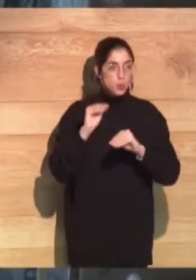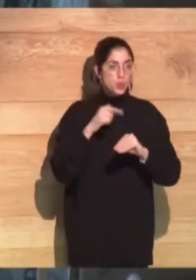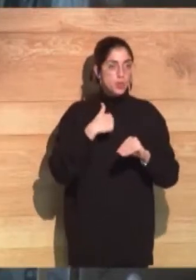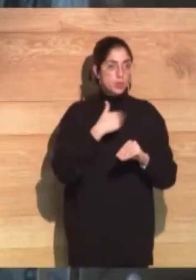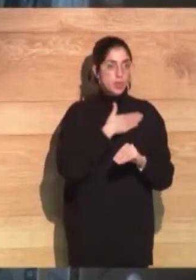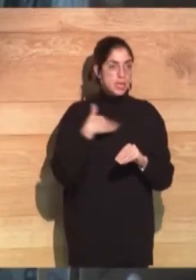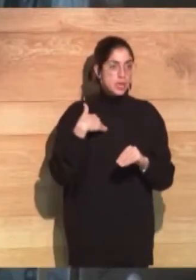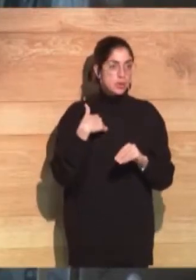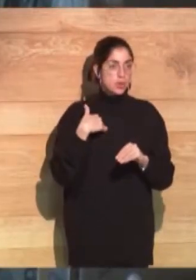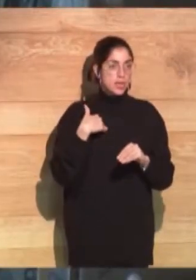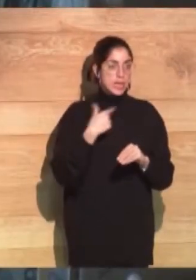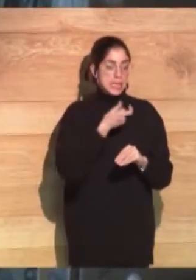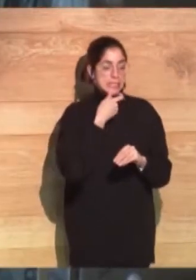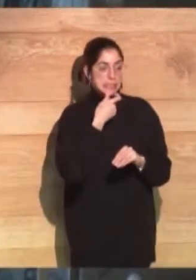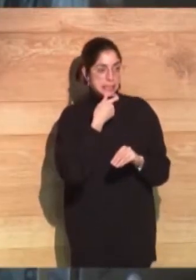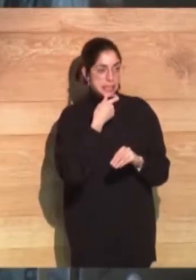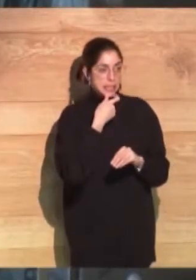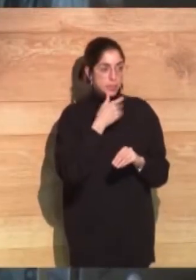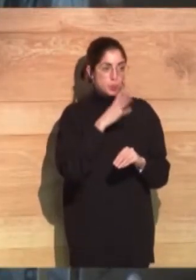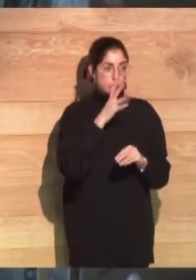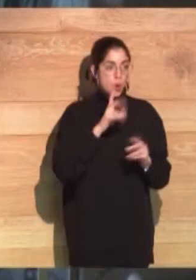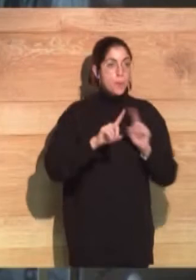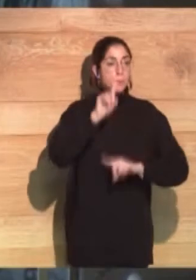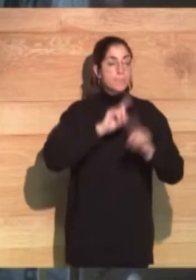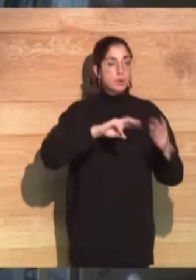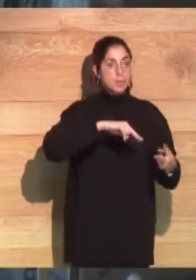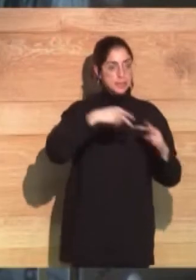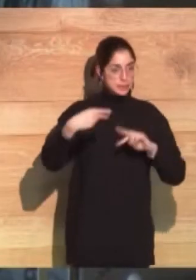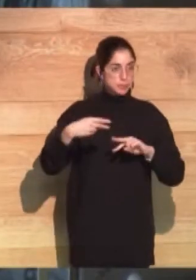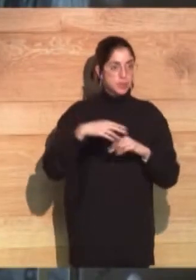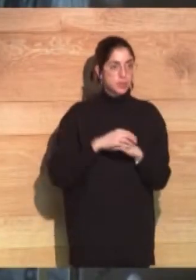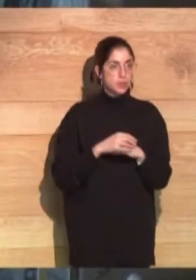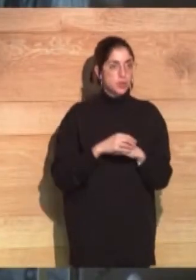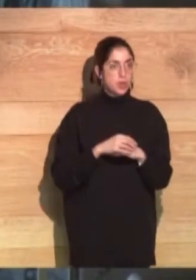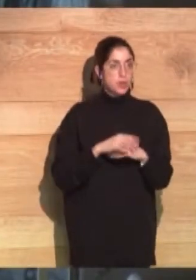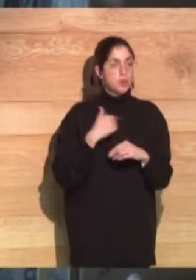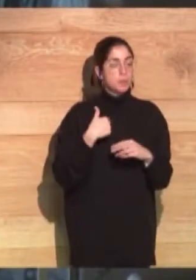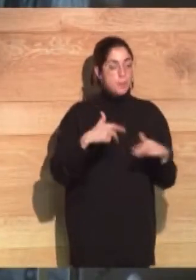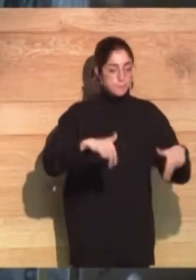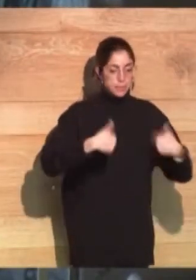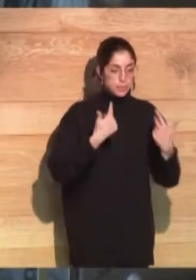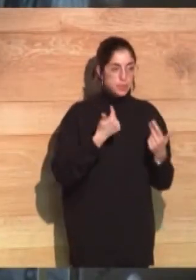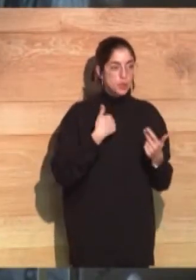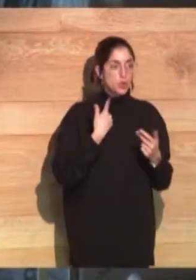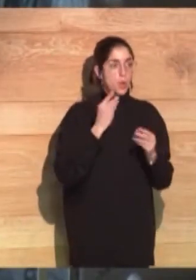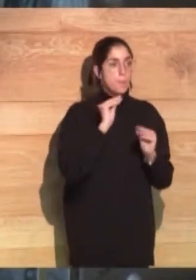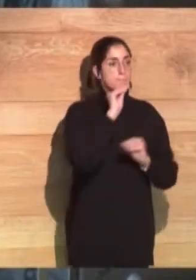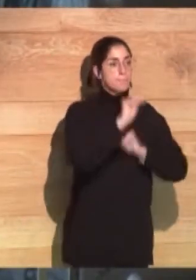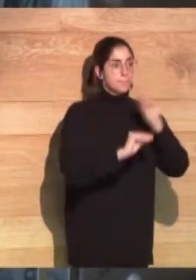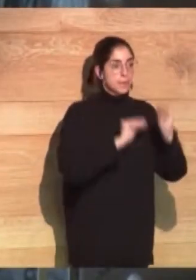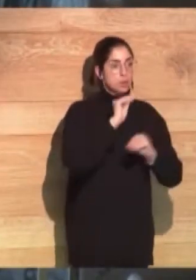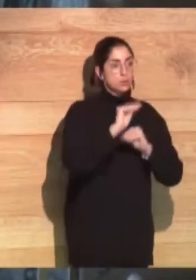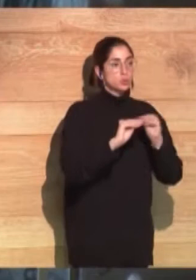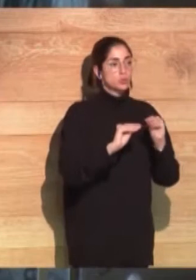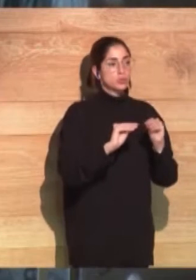tenemos problemas con la interpretación. Permítanme que le pregunte por estos nacionalismos